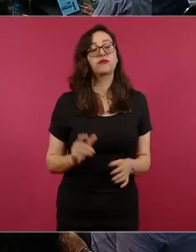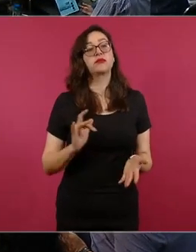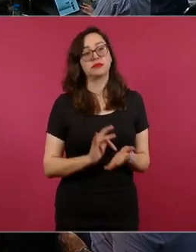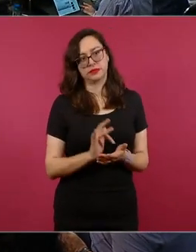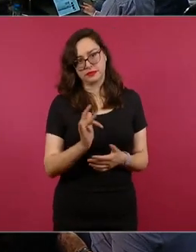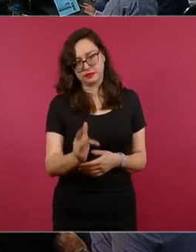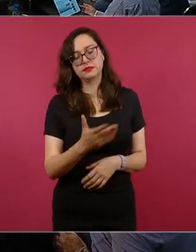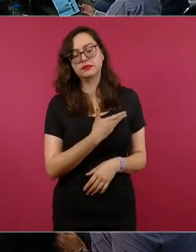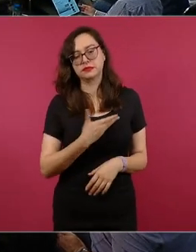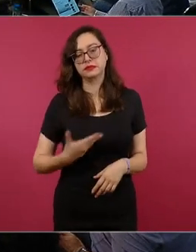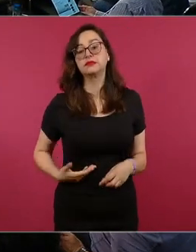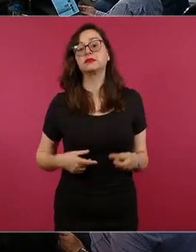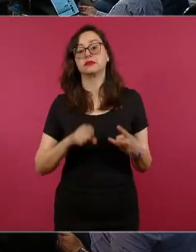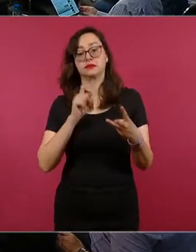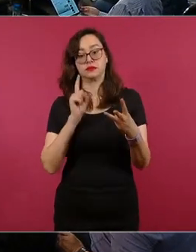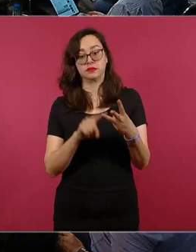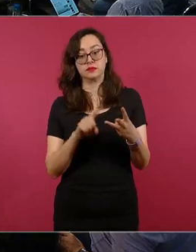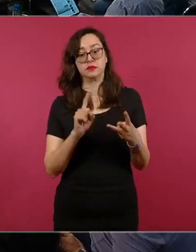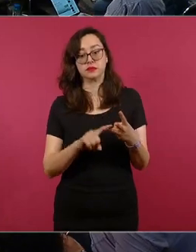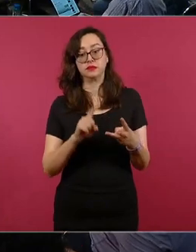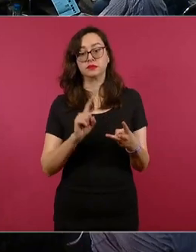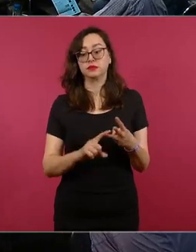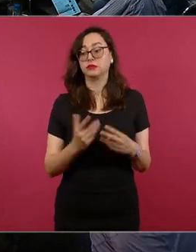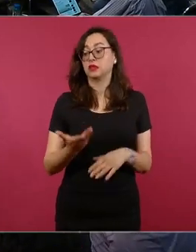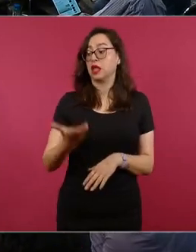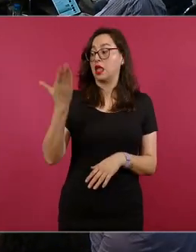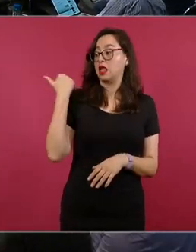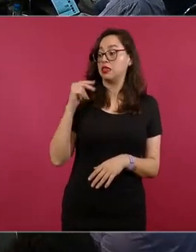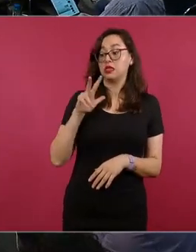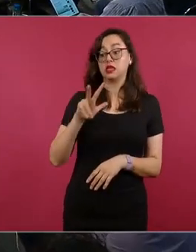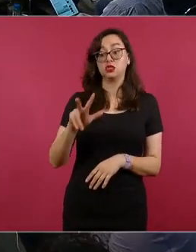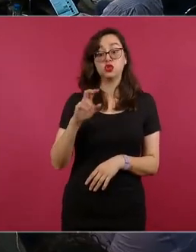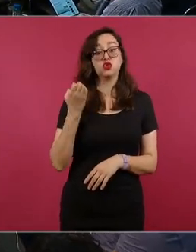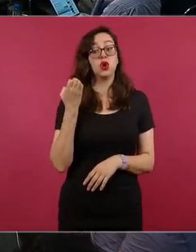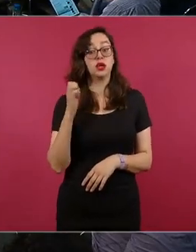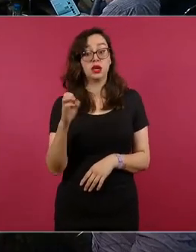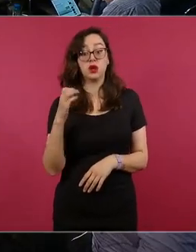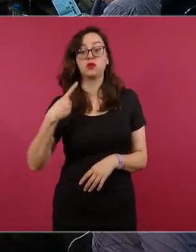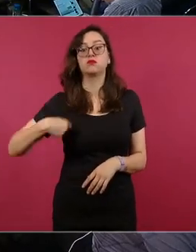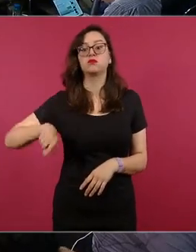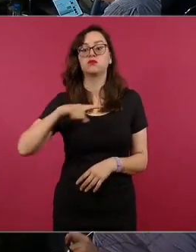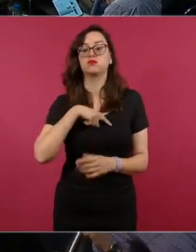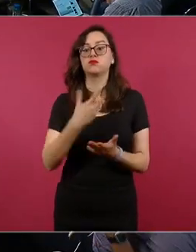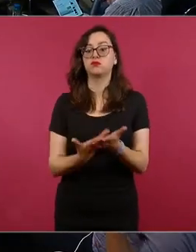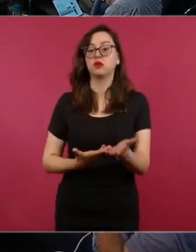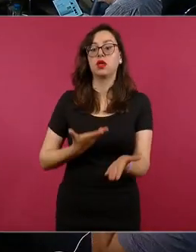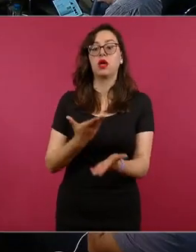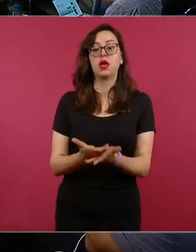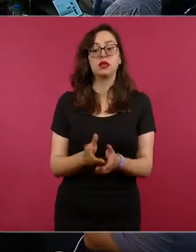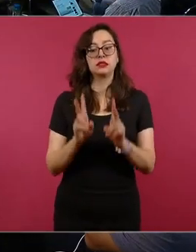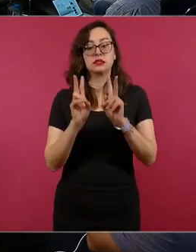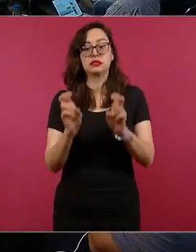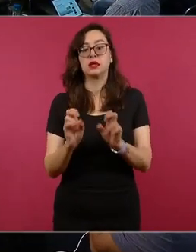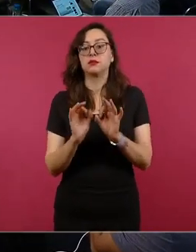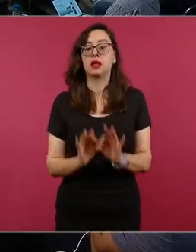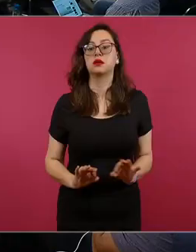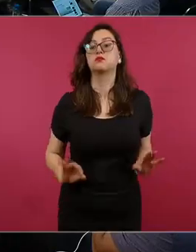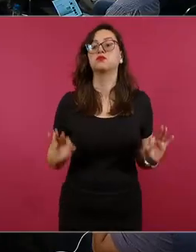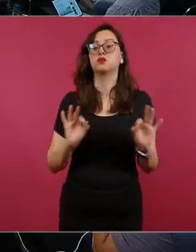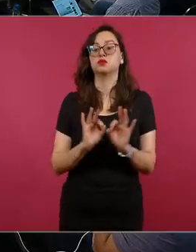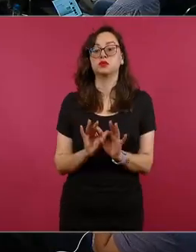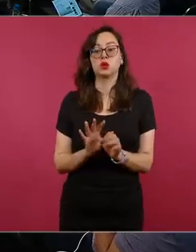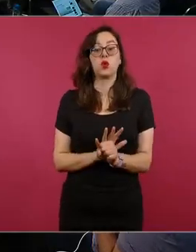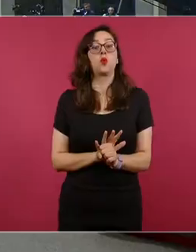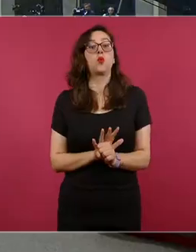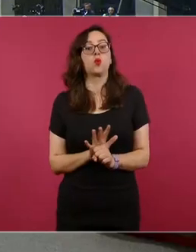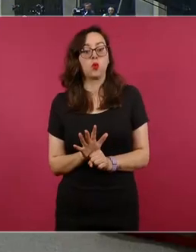El pasado 18 de enero del año en curso presentamos una denuncia ciudadana que involucra un asunto de gran relevancia en cuanto